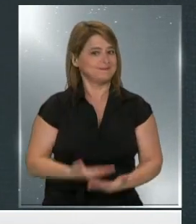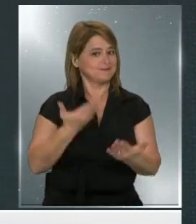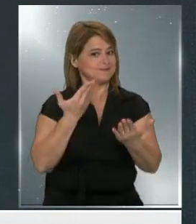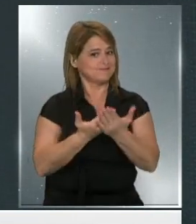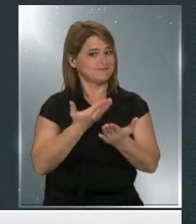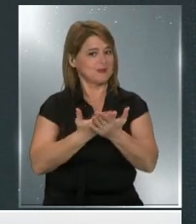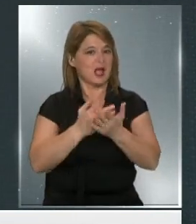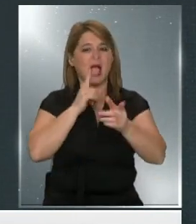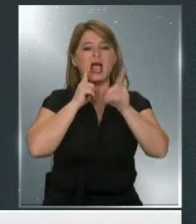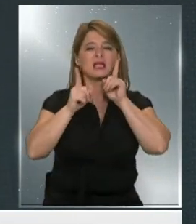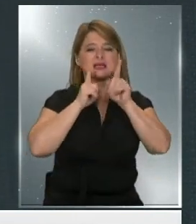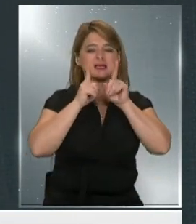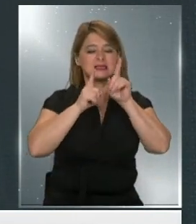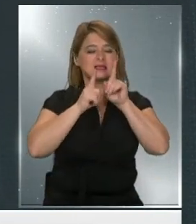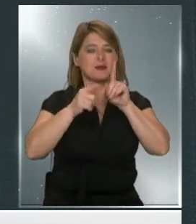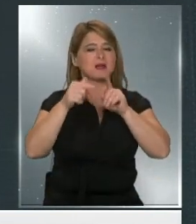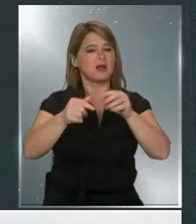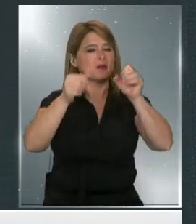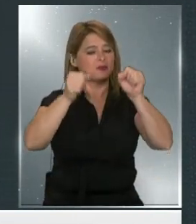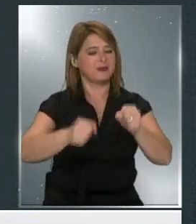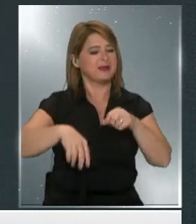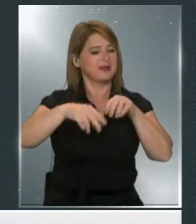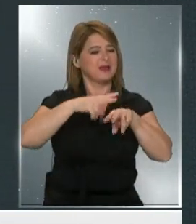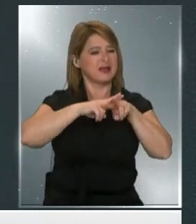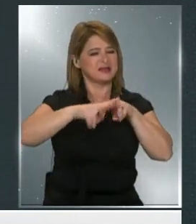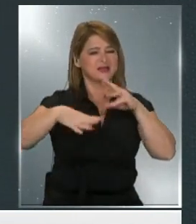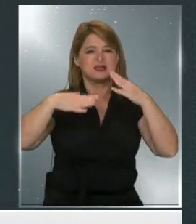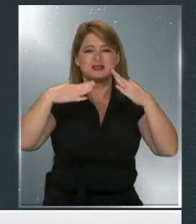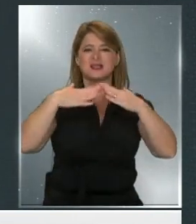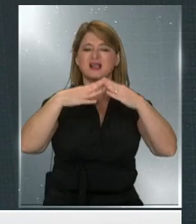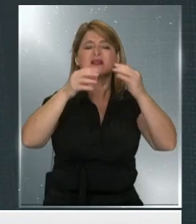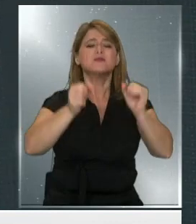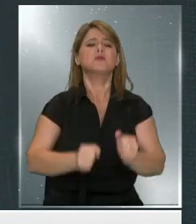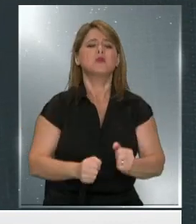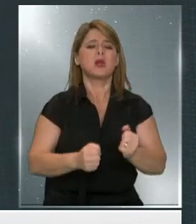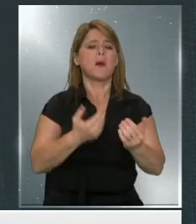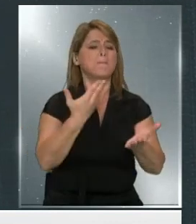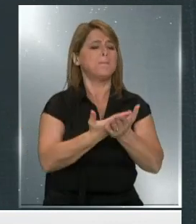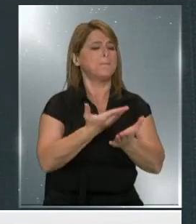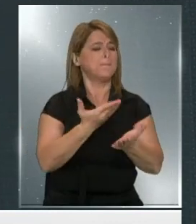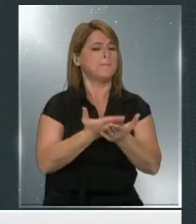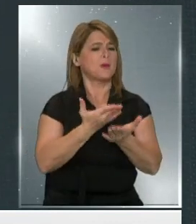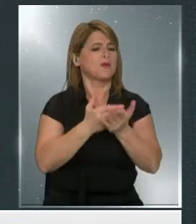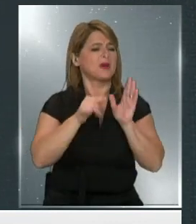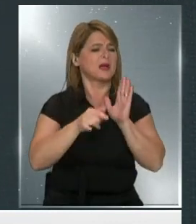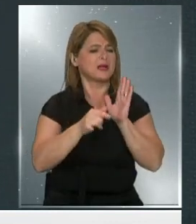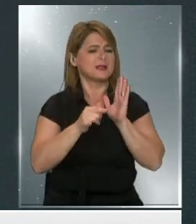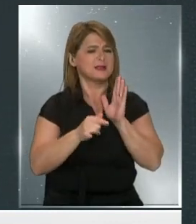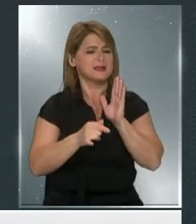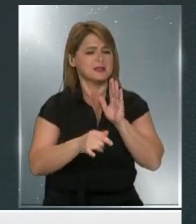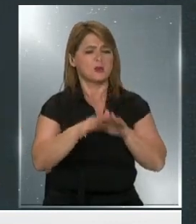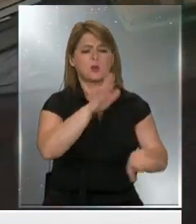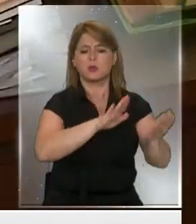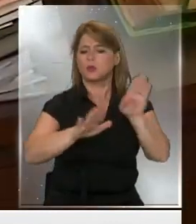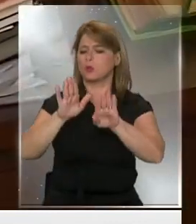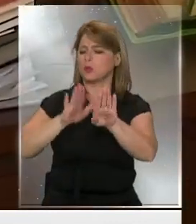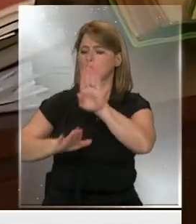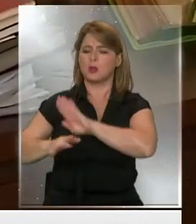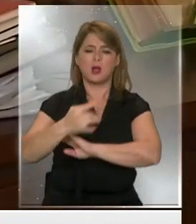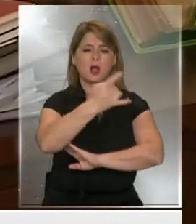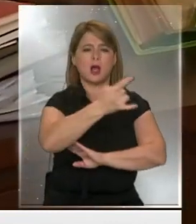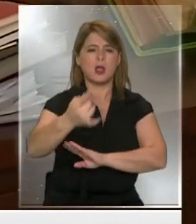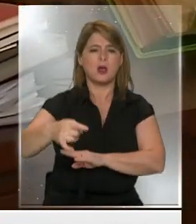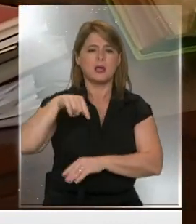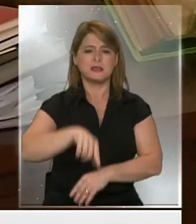hizo viral y es posible replicarla en casa. Así se puede comprobar el grado de protección de cada mascarilla. El